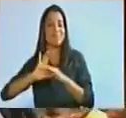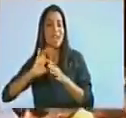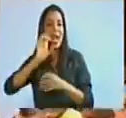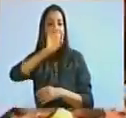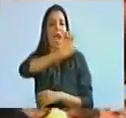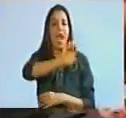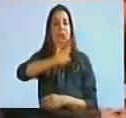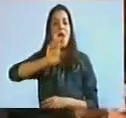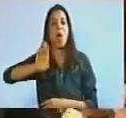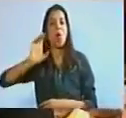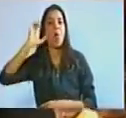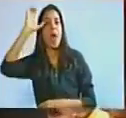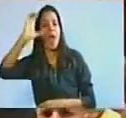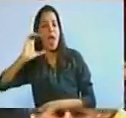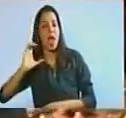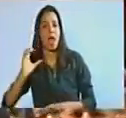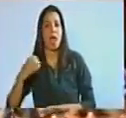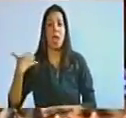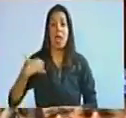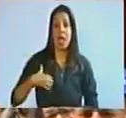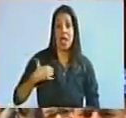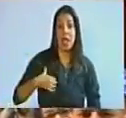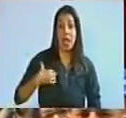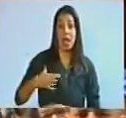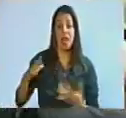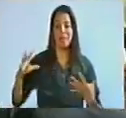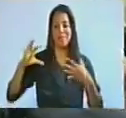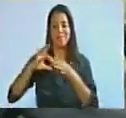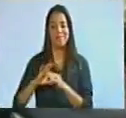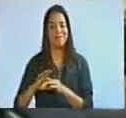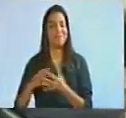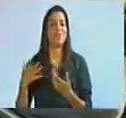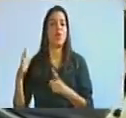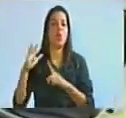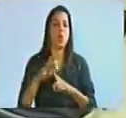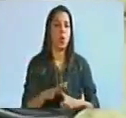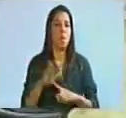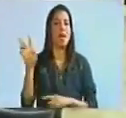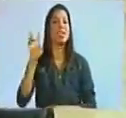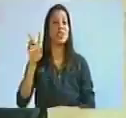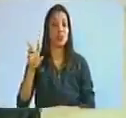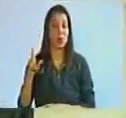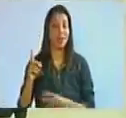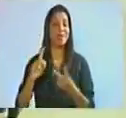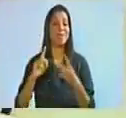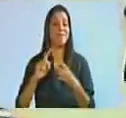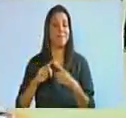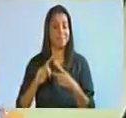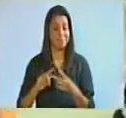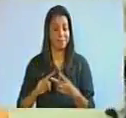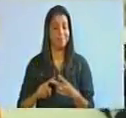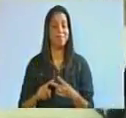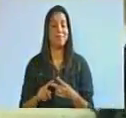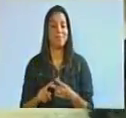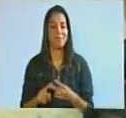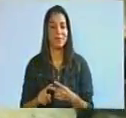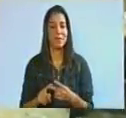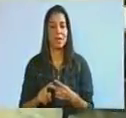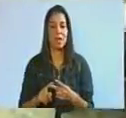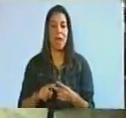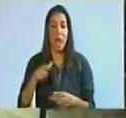Europea, de Canadá y del propio continente americano. Una altísima